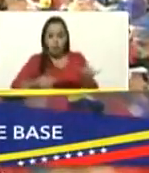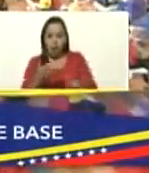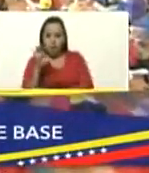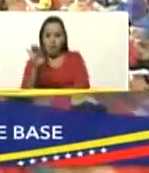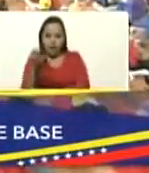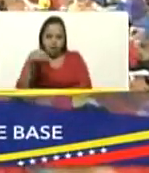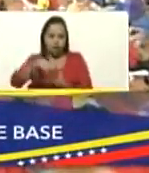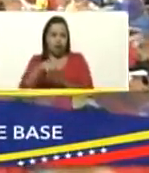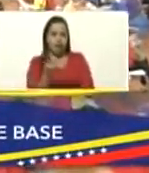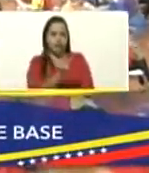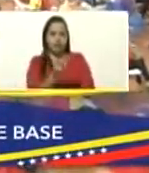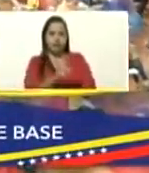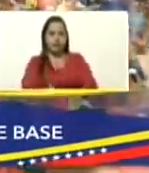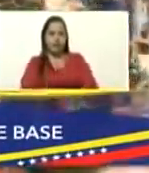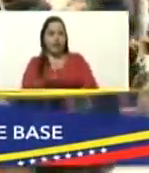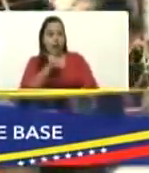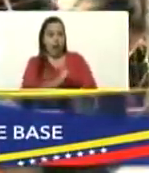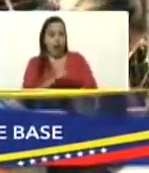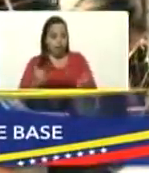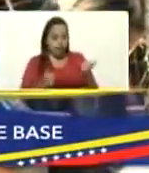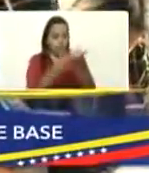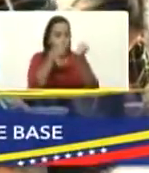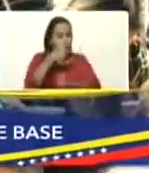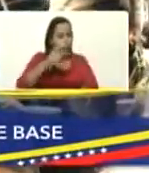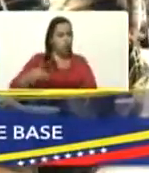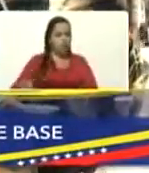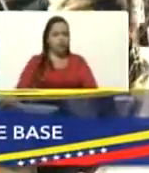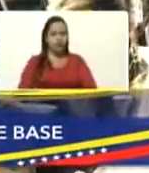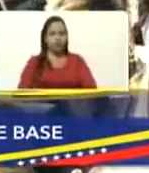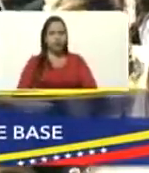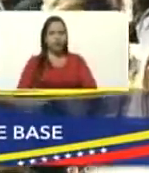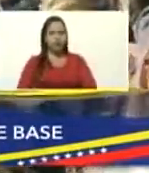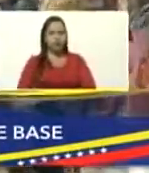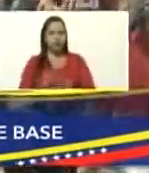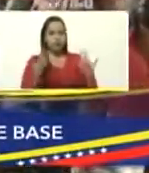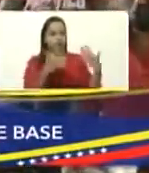Venezuela, porque hay poder popular.